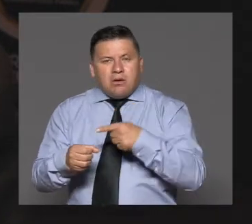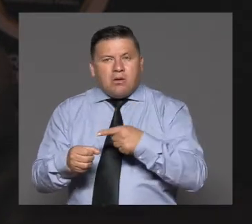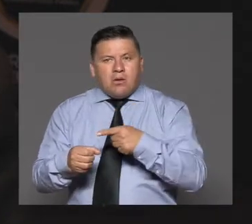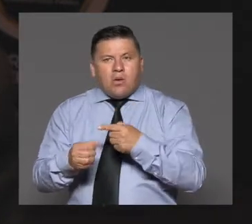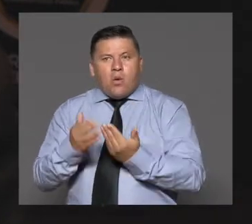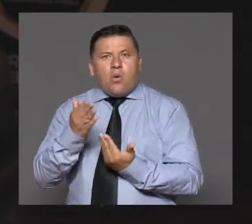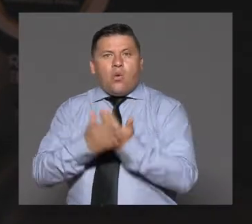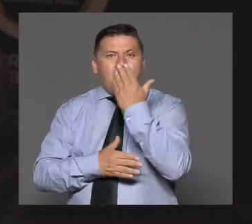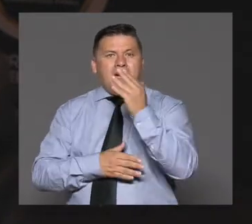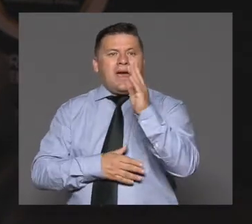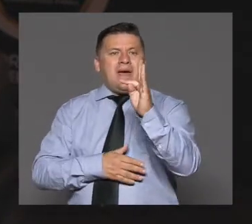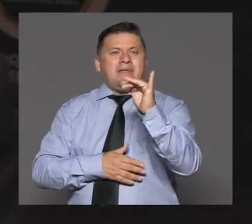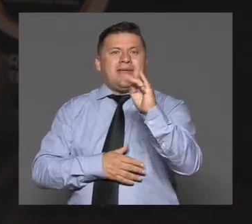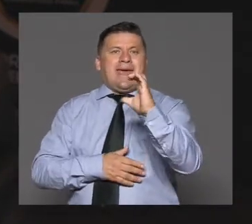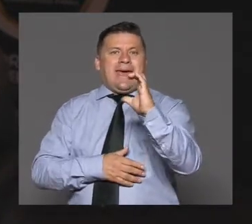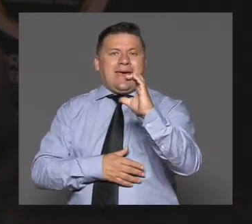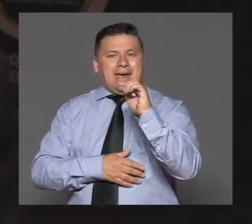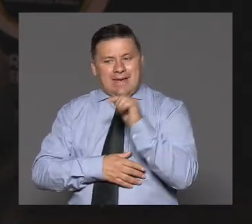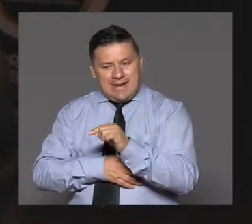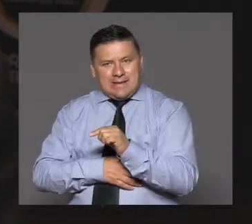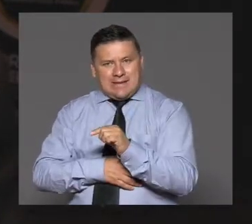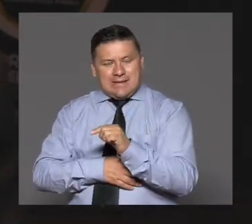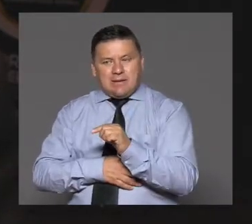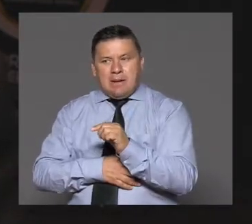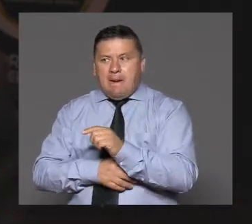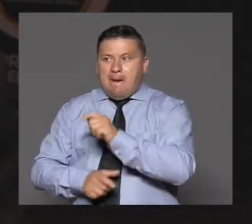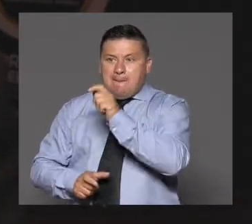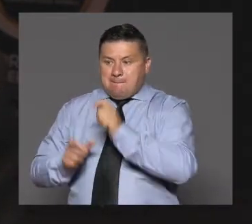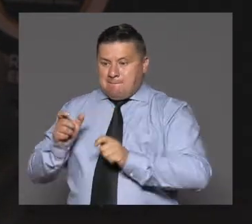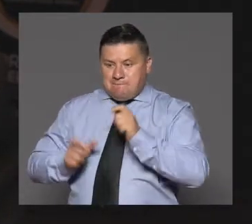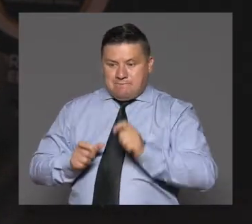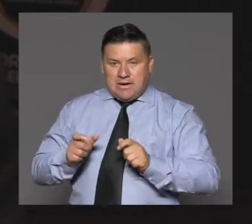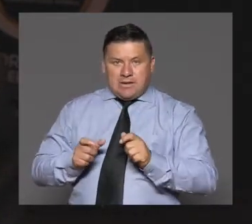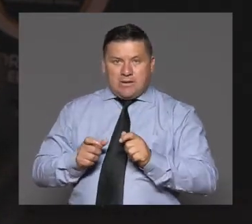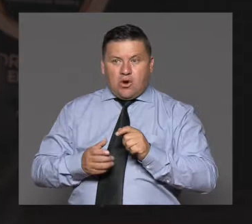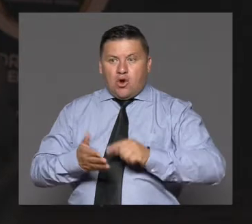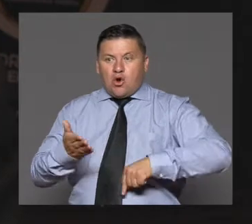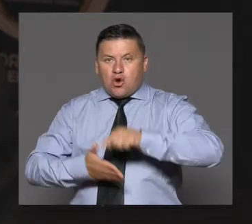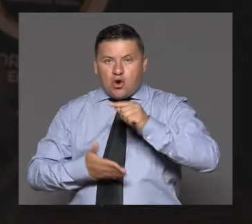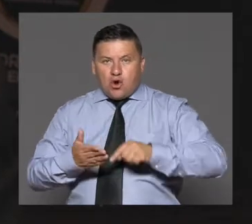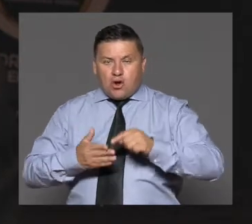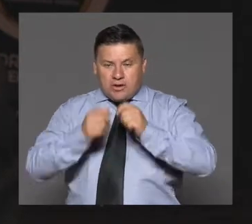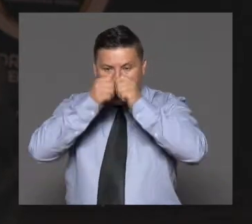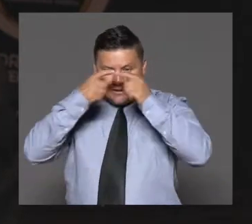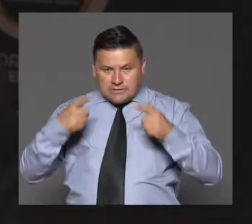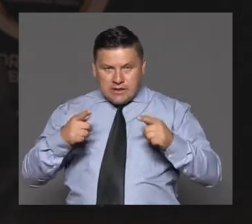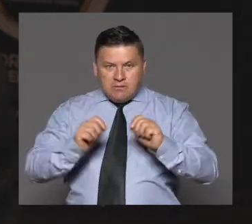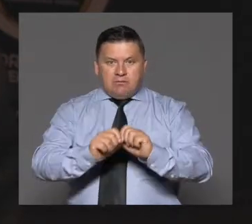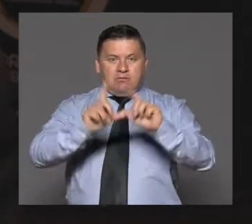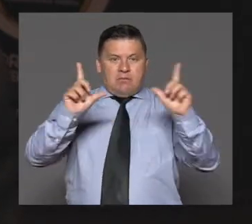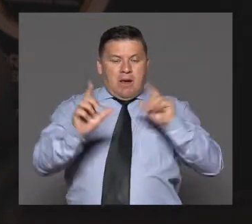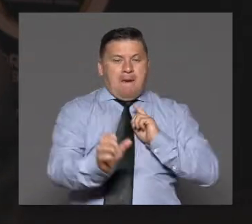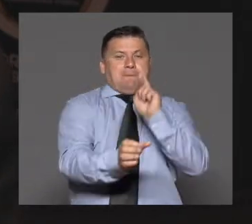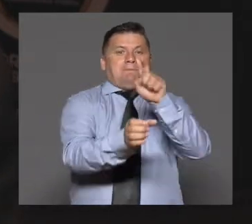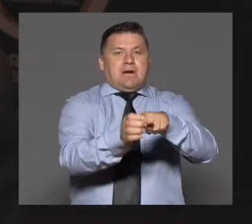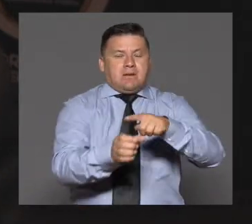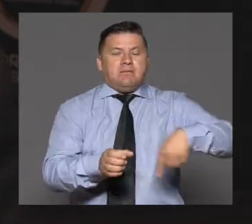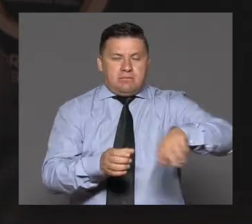las nuevas TIC, en donde la Agencia Nacional de Contratación Pública Colombia Compra Eficiente